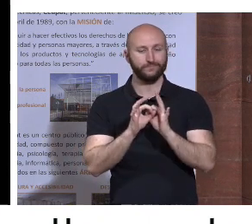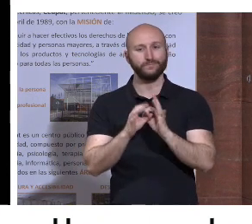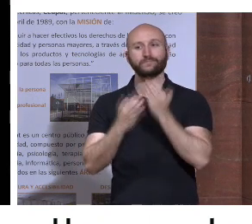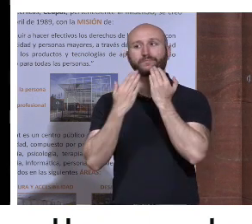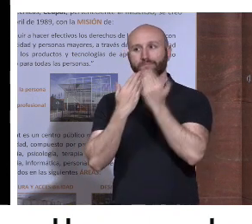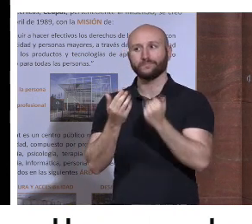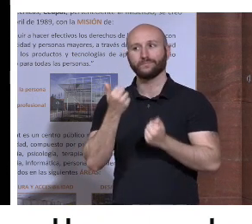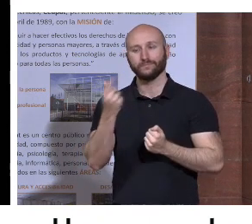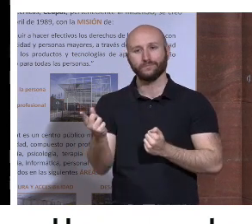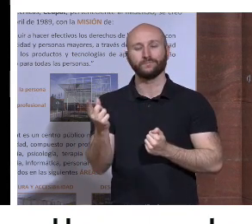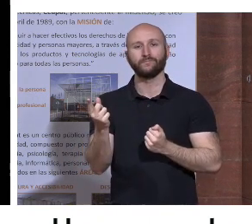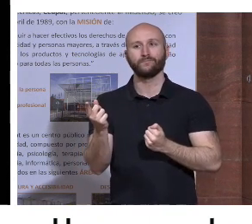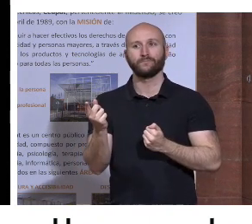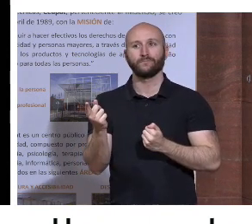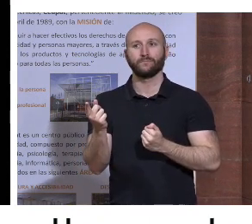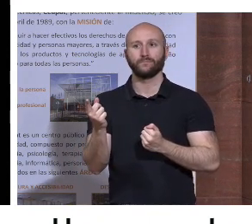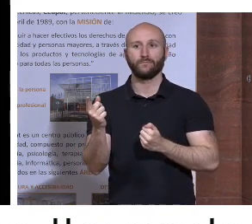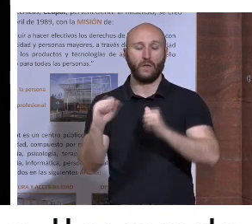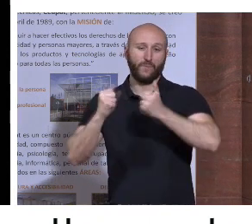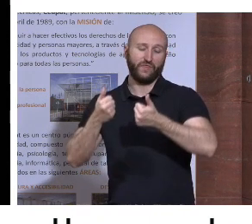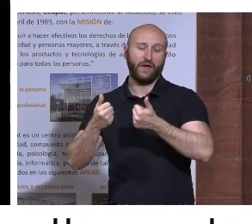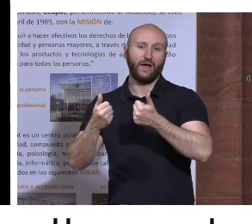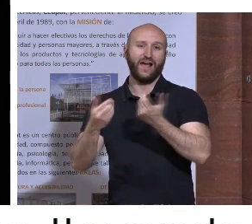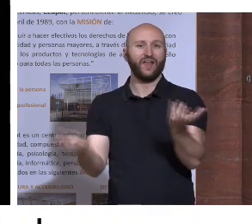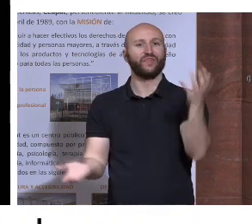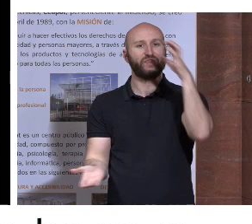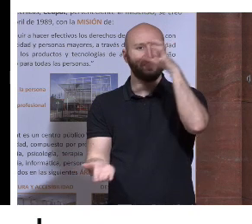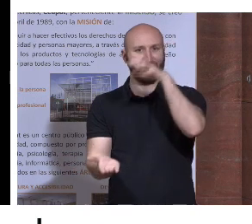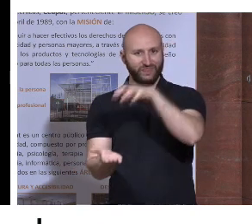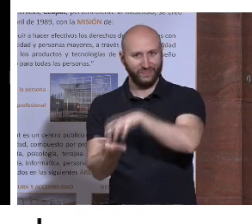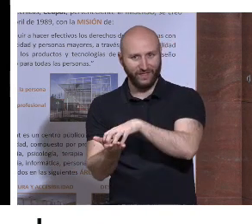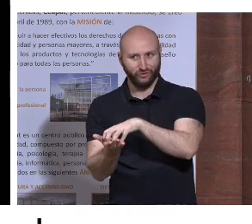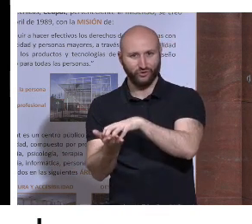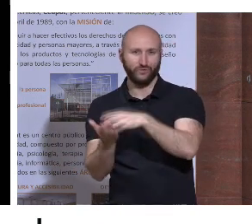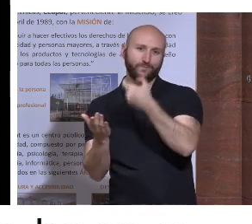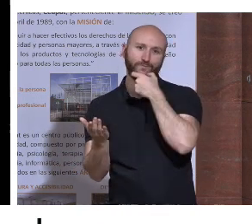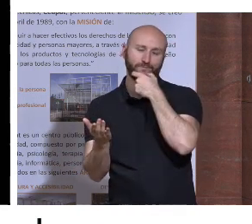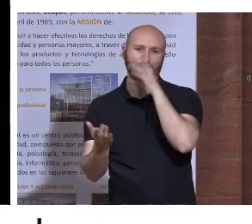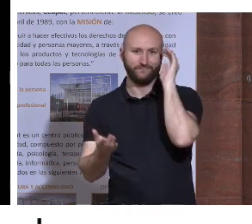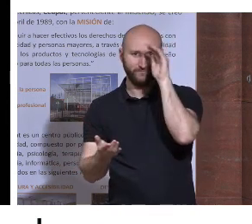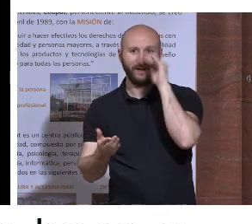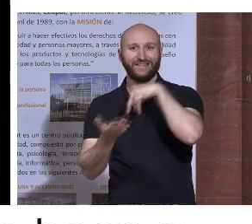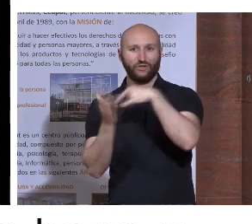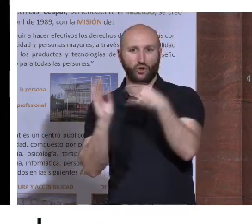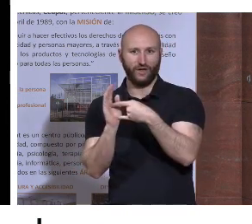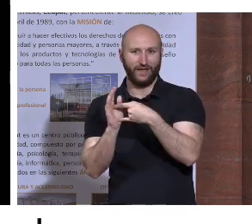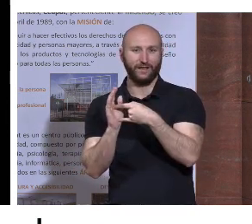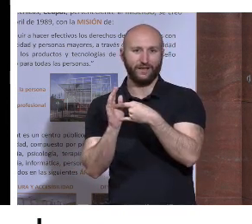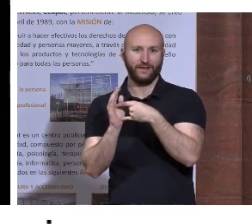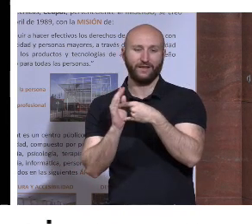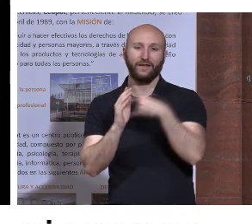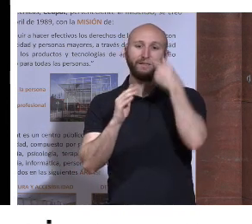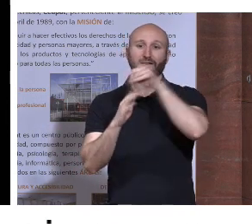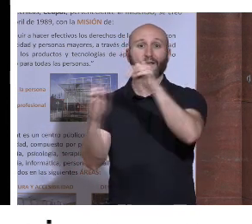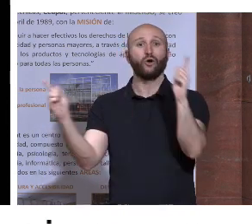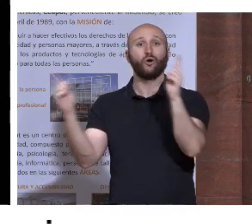a, lo ponen en marcha el Centro for Applied Special Technology, siempre hablamos de CAST y la abreviatura